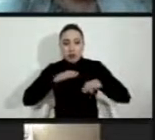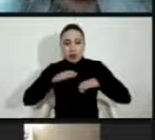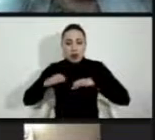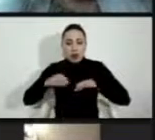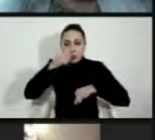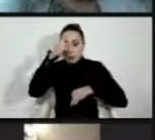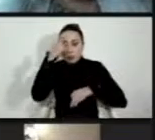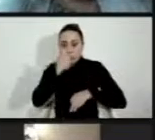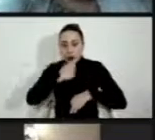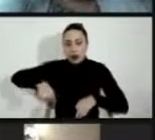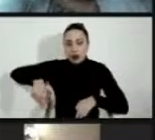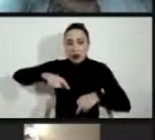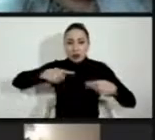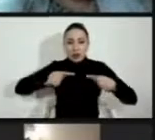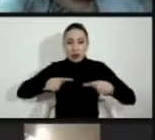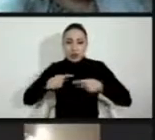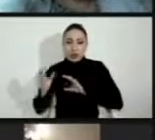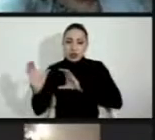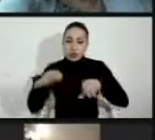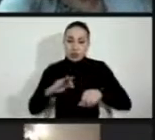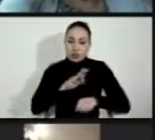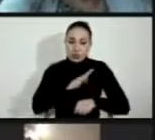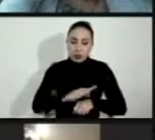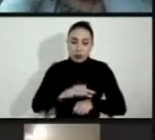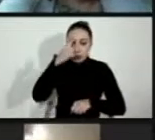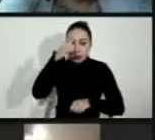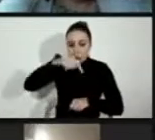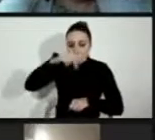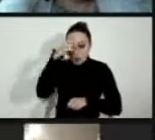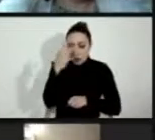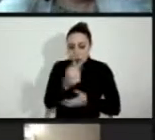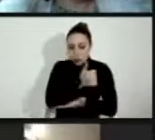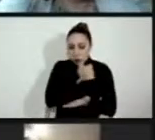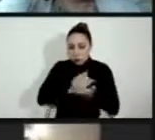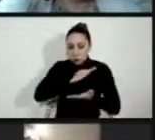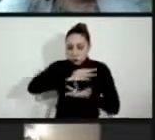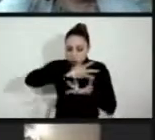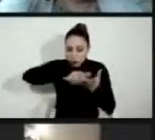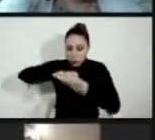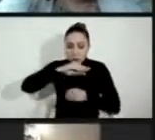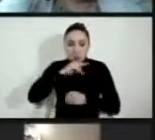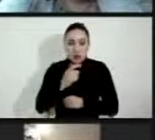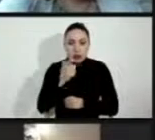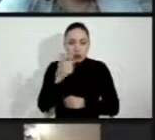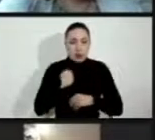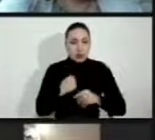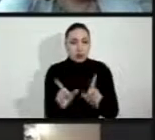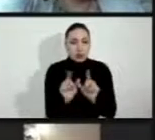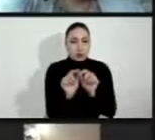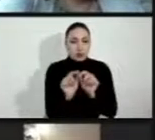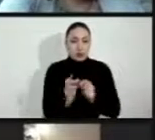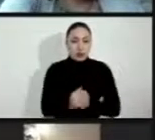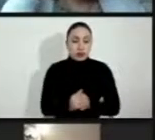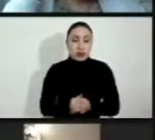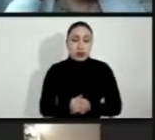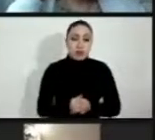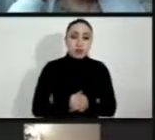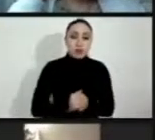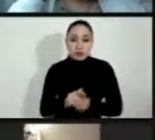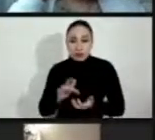económica de la Ciudad de México. Es cuanto, diputada presidenta. Gracias, diputada. Muchas gracias, diputada